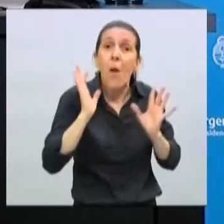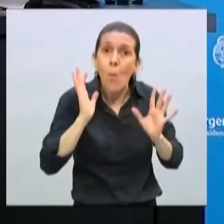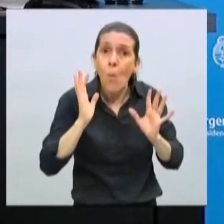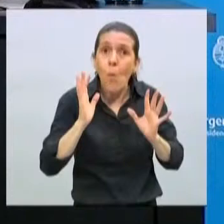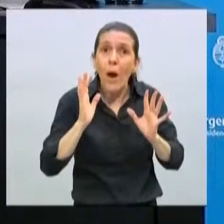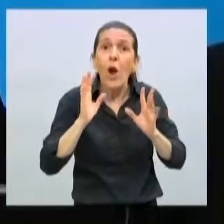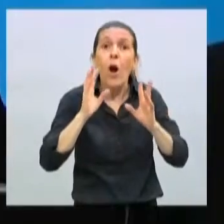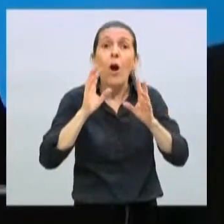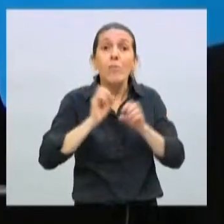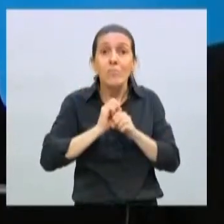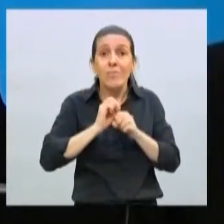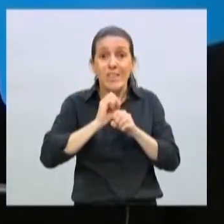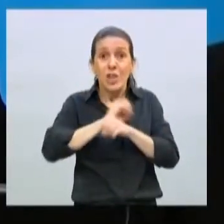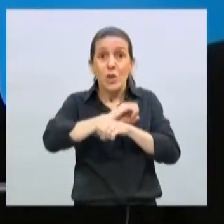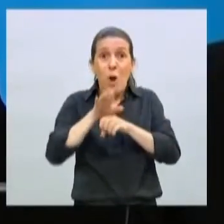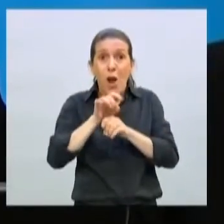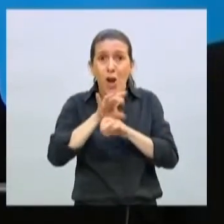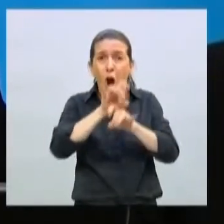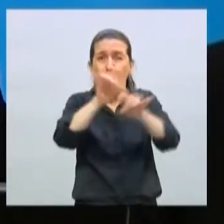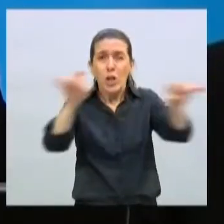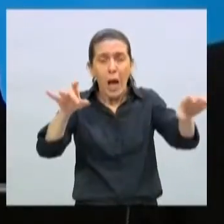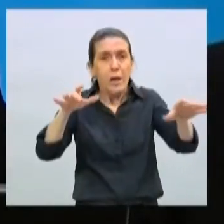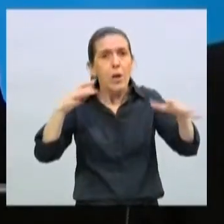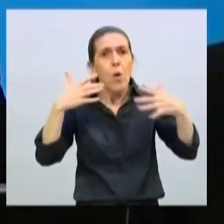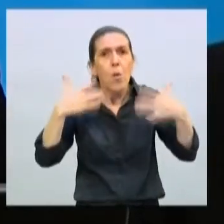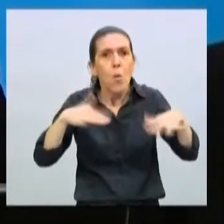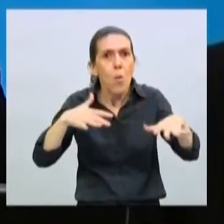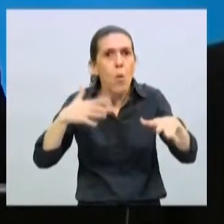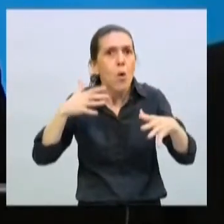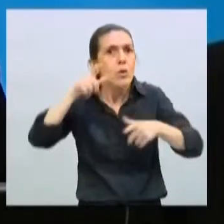la pandemia es que nos ha hecho trabajar mucho a todos en el tema de la salud y hoy tenemos